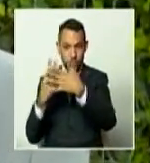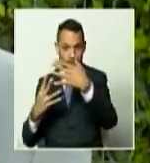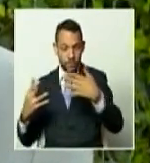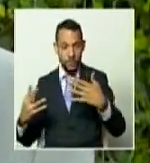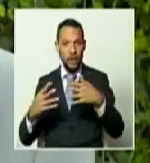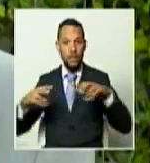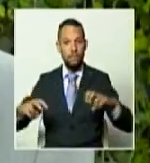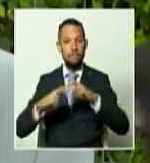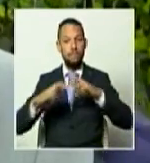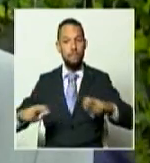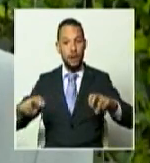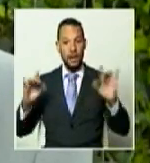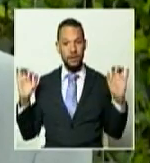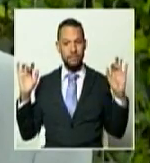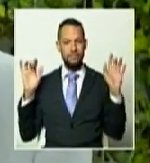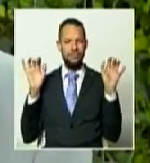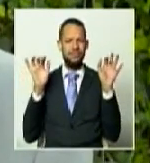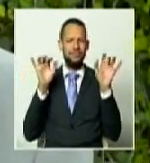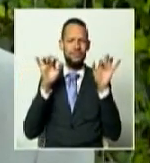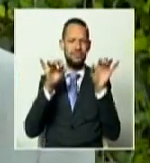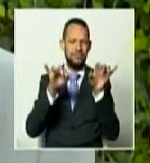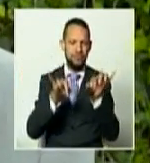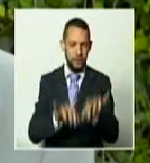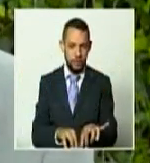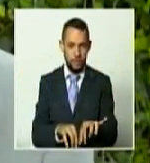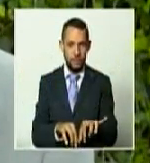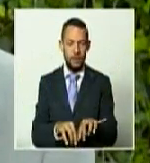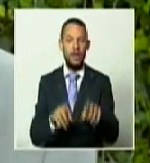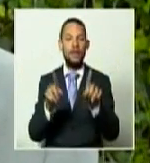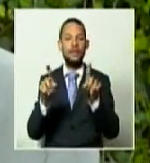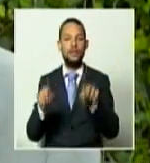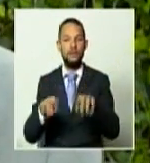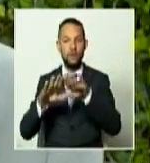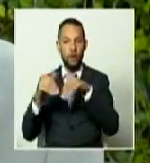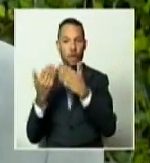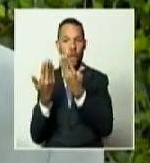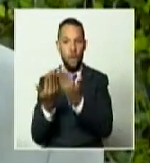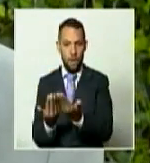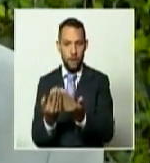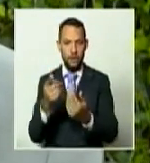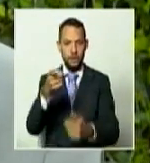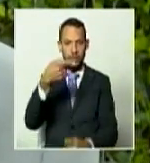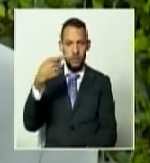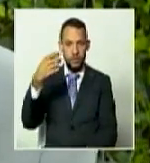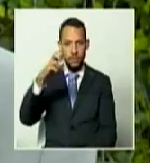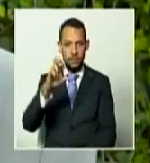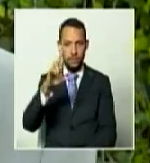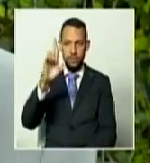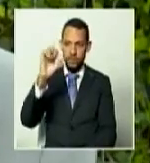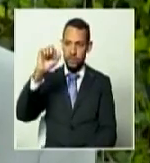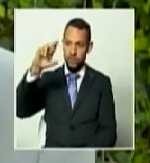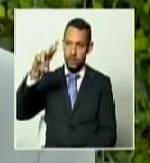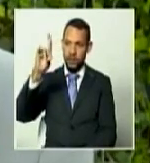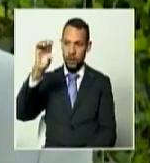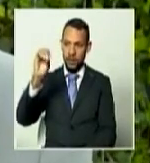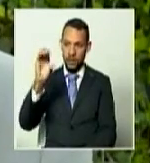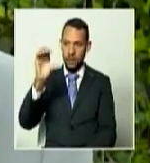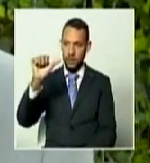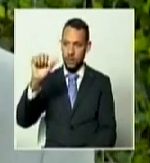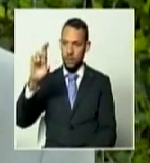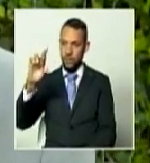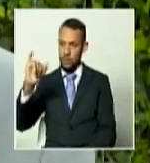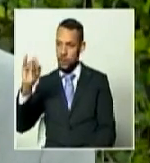Parque Principal de Villa María y en el aula máxima del Colegio Gerardo Arias Ramírez. Va a ser programación abierta